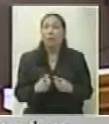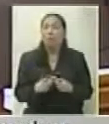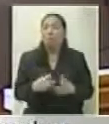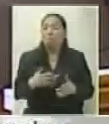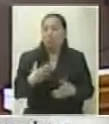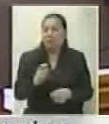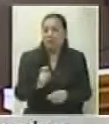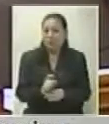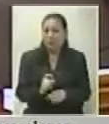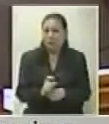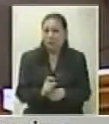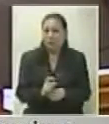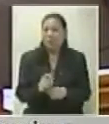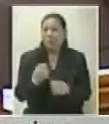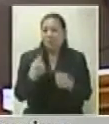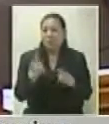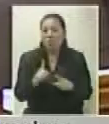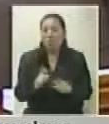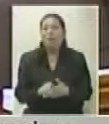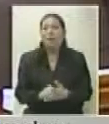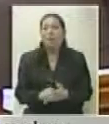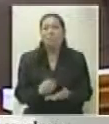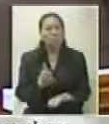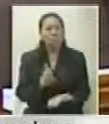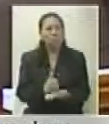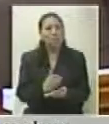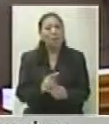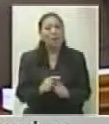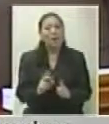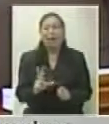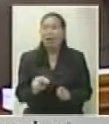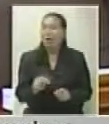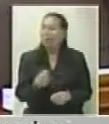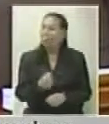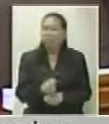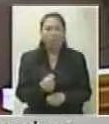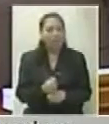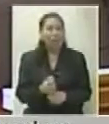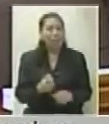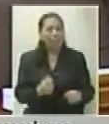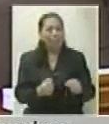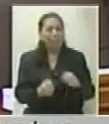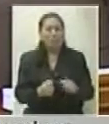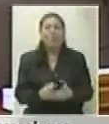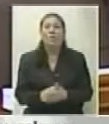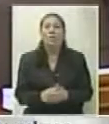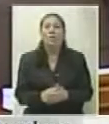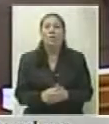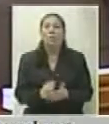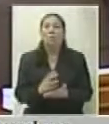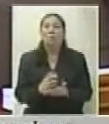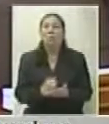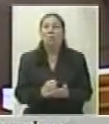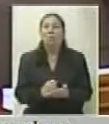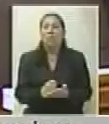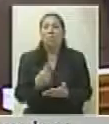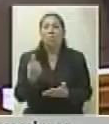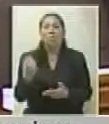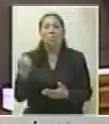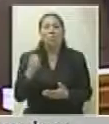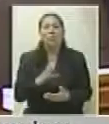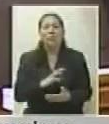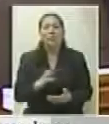puedan enseñar, estoy de acuerdo, hay que ser drásticos, pero no atropellemos los derechos fundamentales y menos aún en el primer